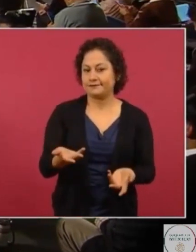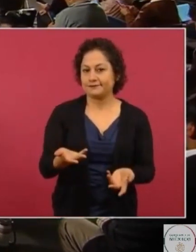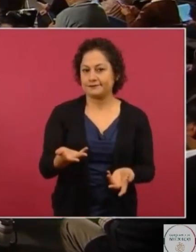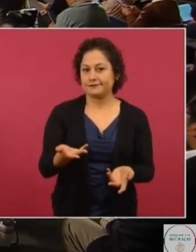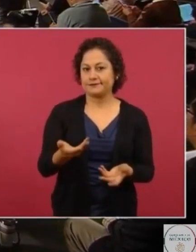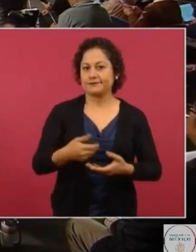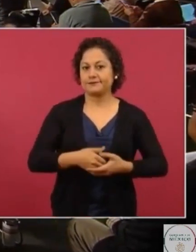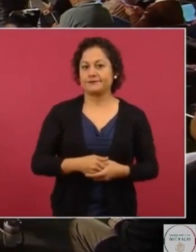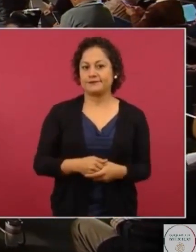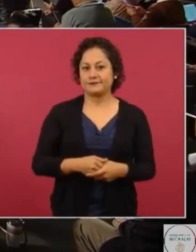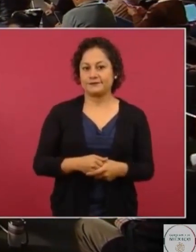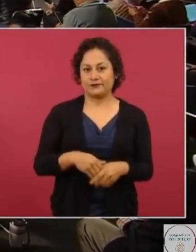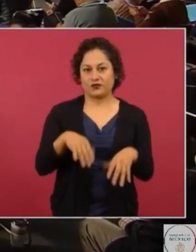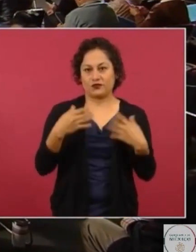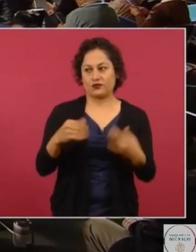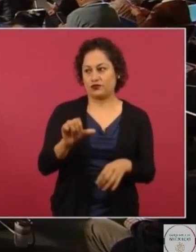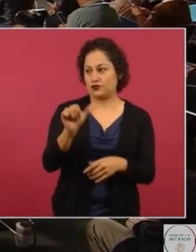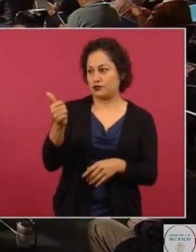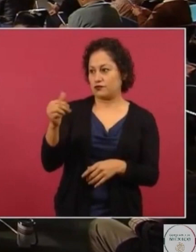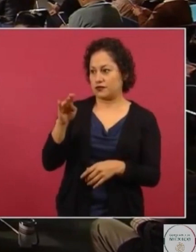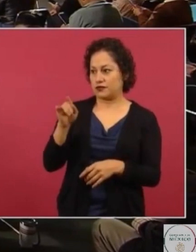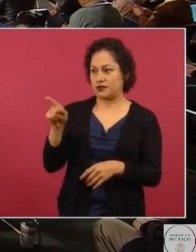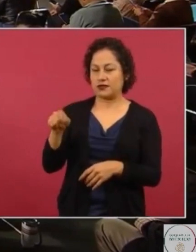te macaneó